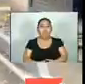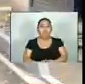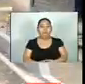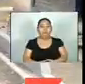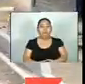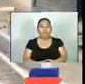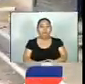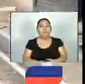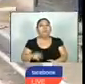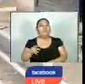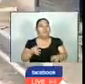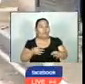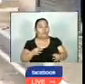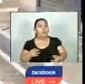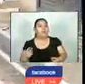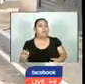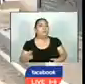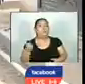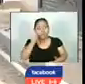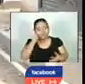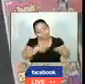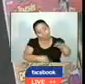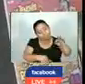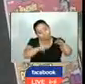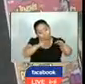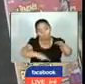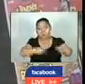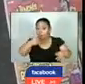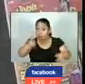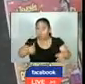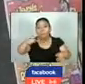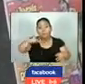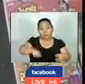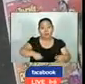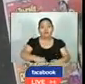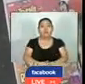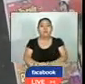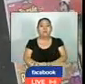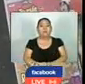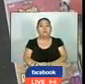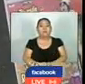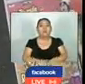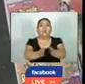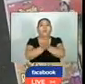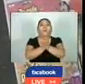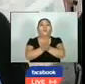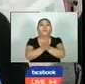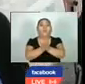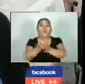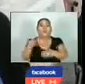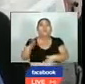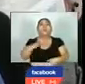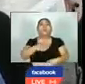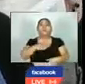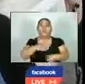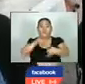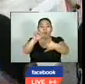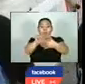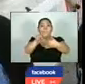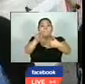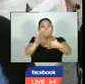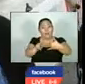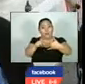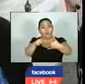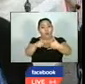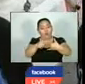Por lo que tienen mecanismos que les permiten verificar la legalidad de los billetes. La lotería pues nos ha dado una aplicación en la